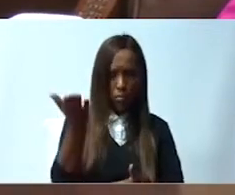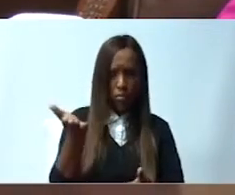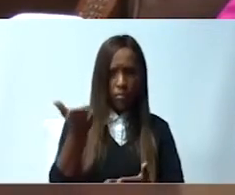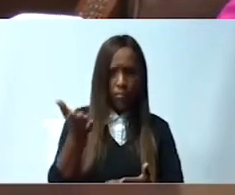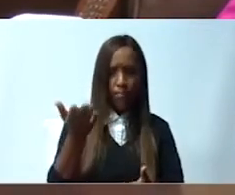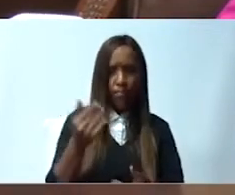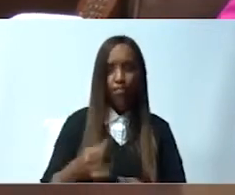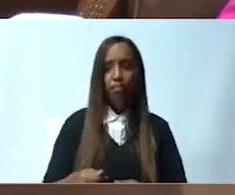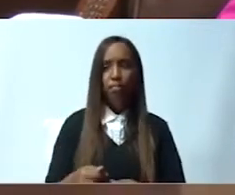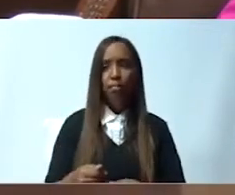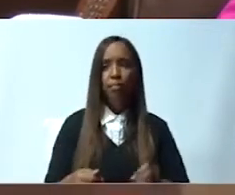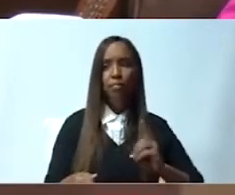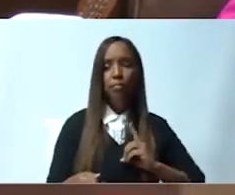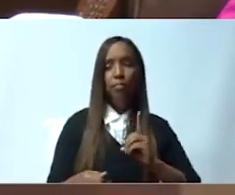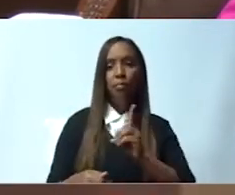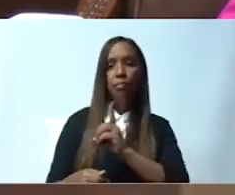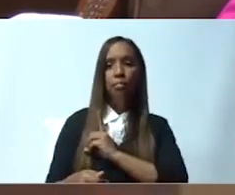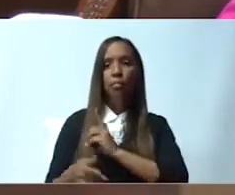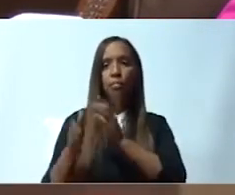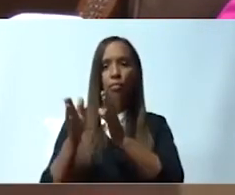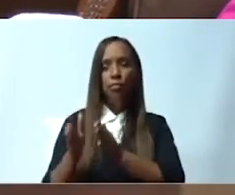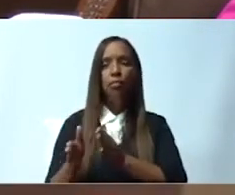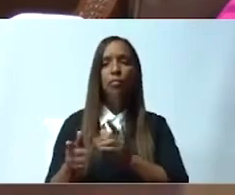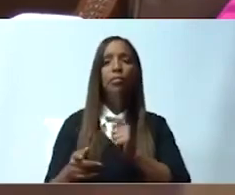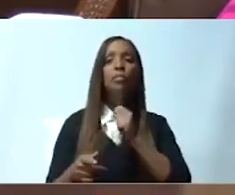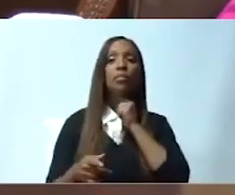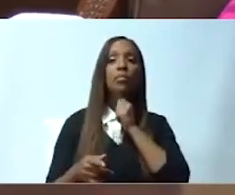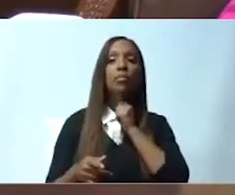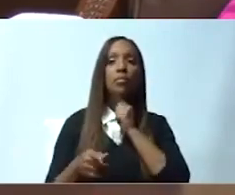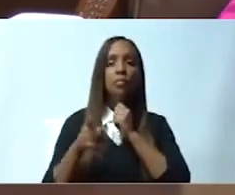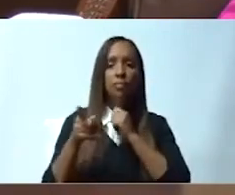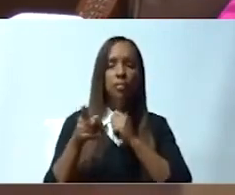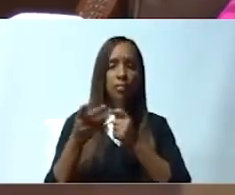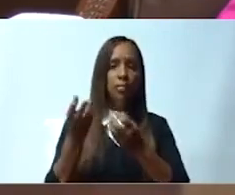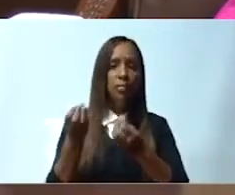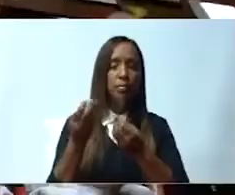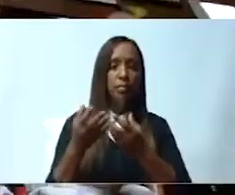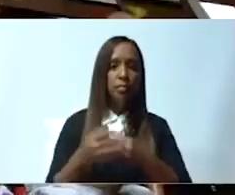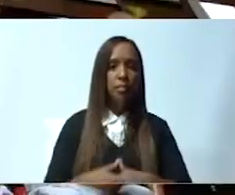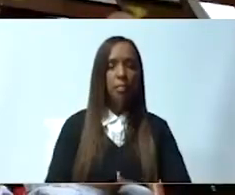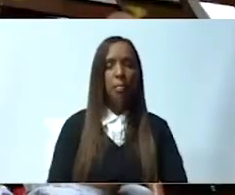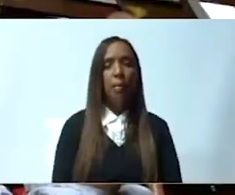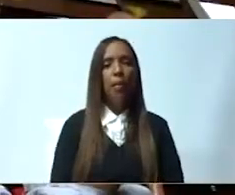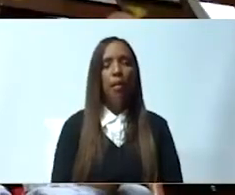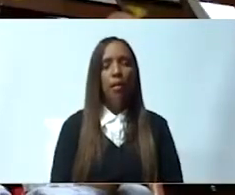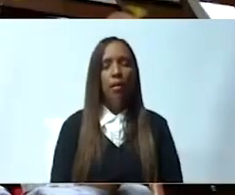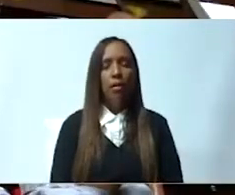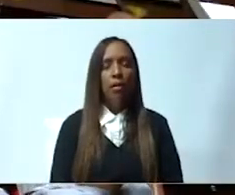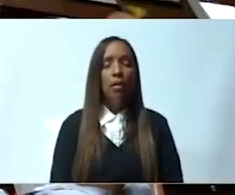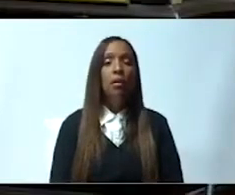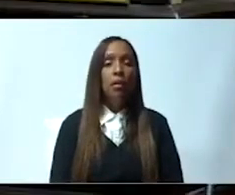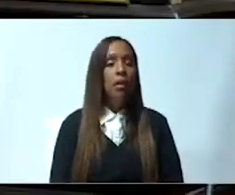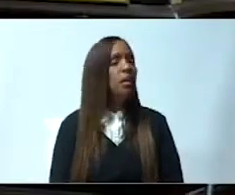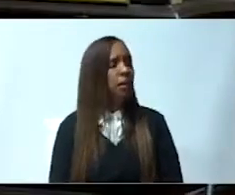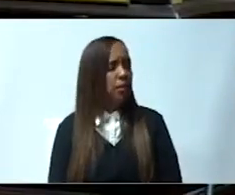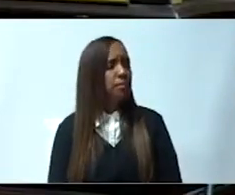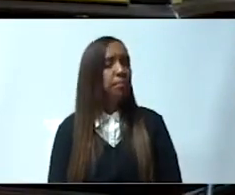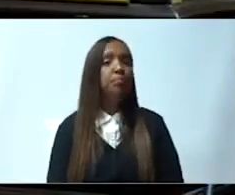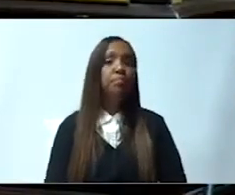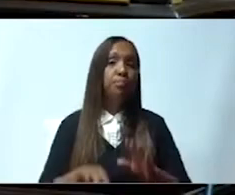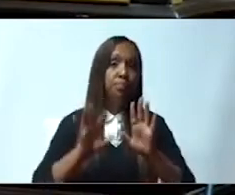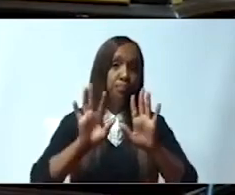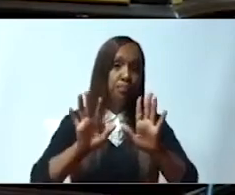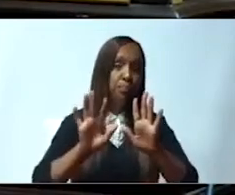El diputado Tobía, para hacer una precisión muy pequeña. El porqué de la conservación, presidente. Aparte de tener dos de